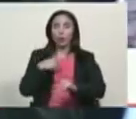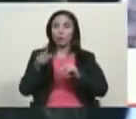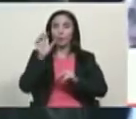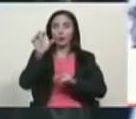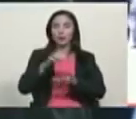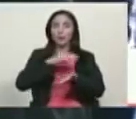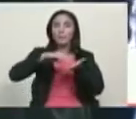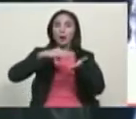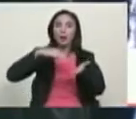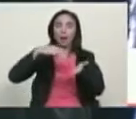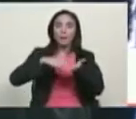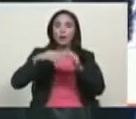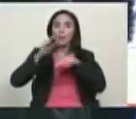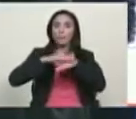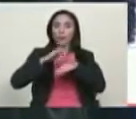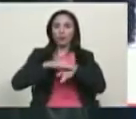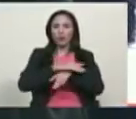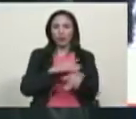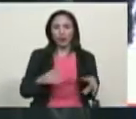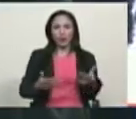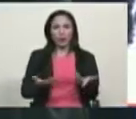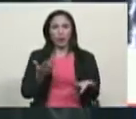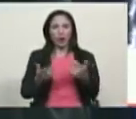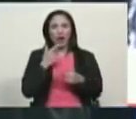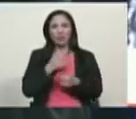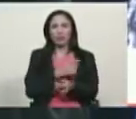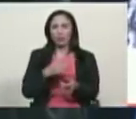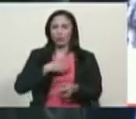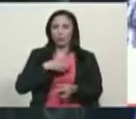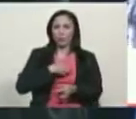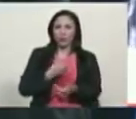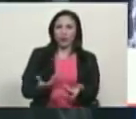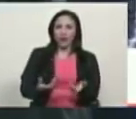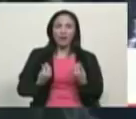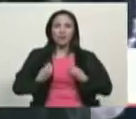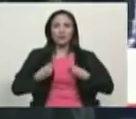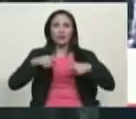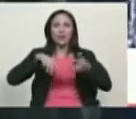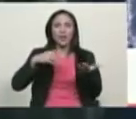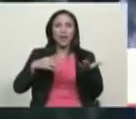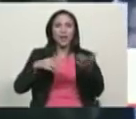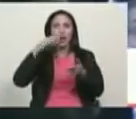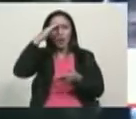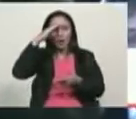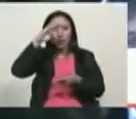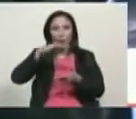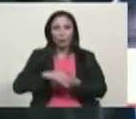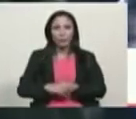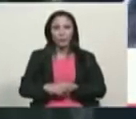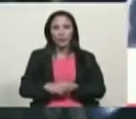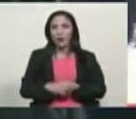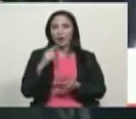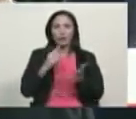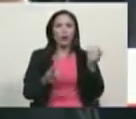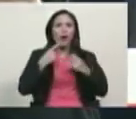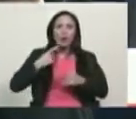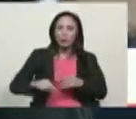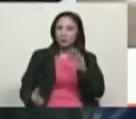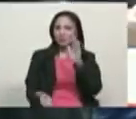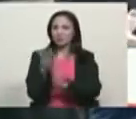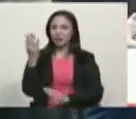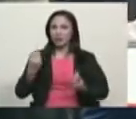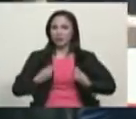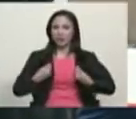Porque le íbamos a quitar la patria potestad a la familia sobre sus hijos y lo íbamos a mandar a Rusia